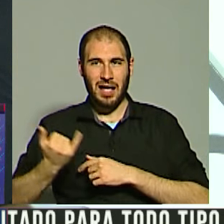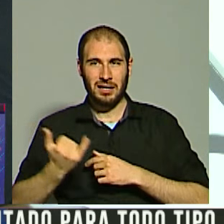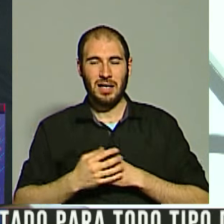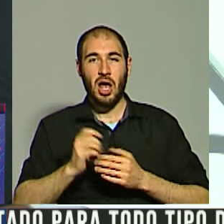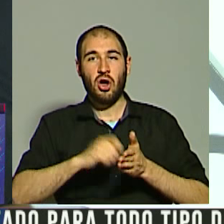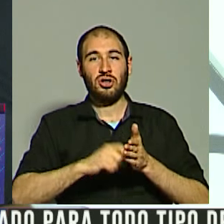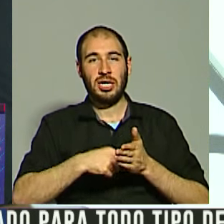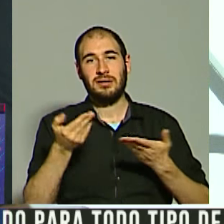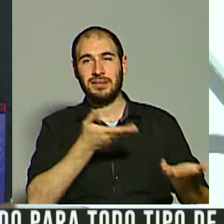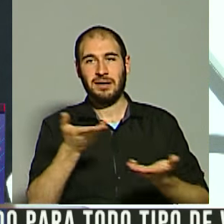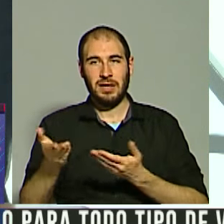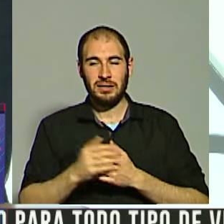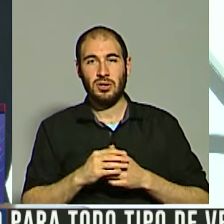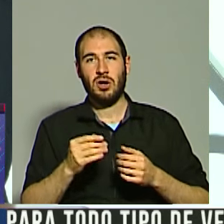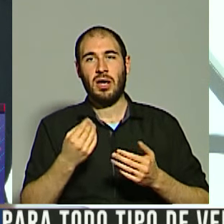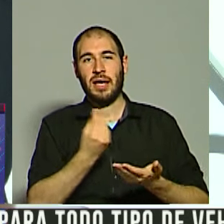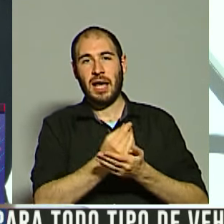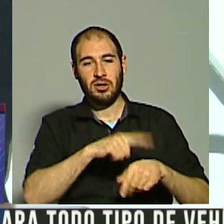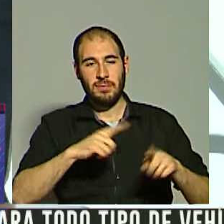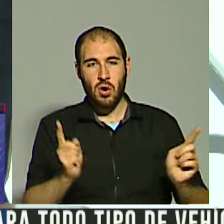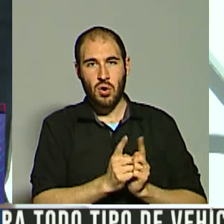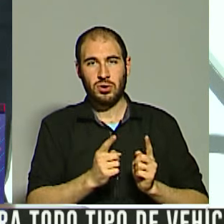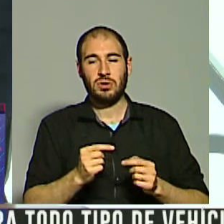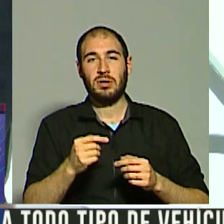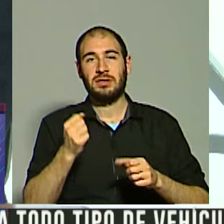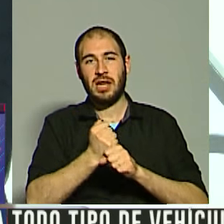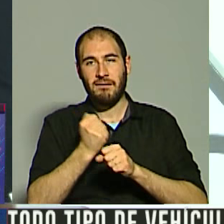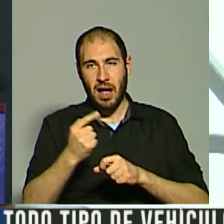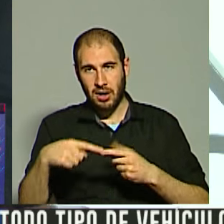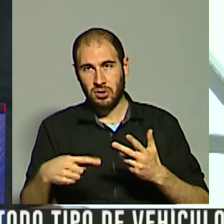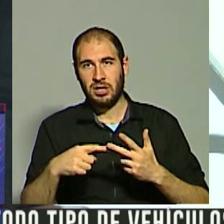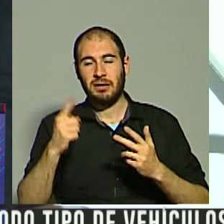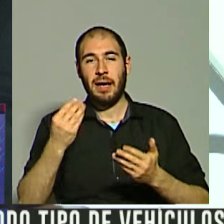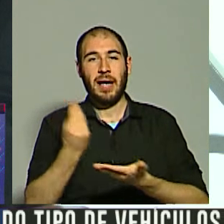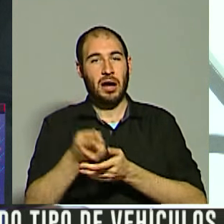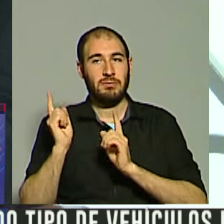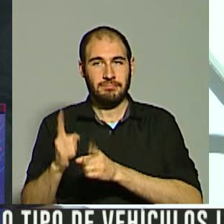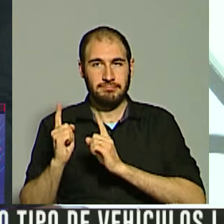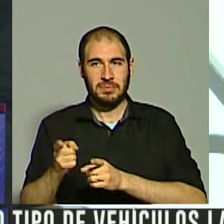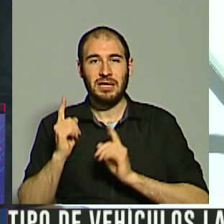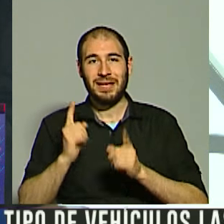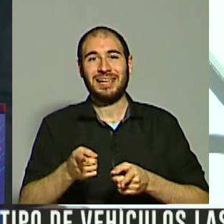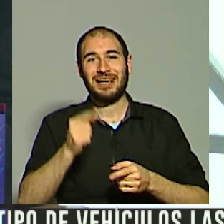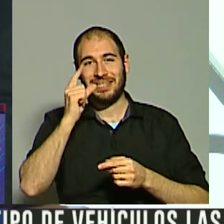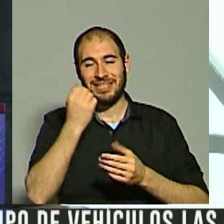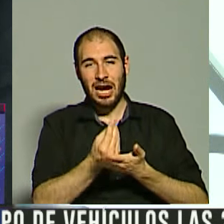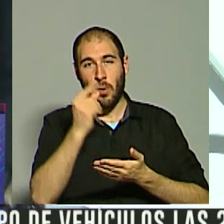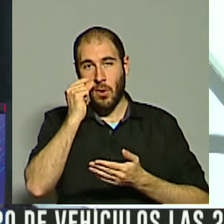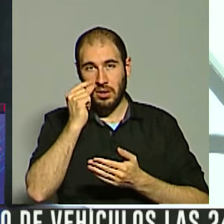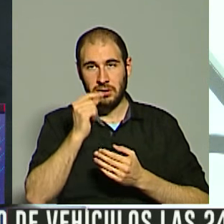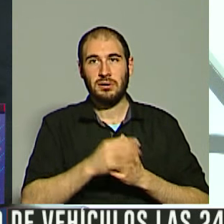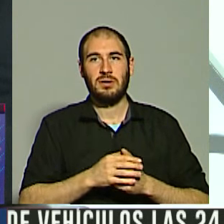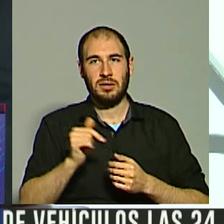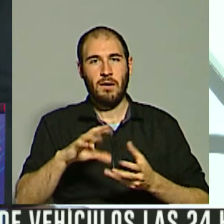los contratos de locación, tienen la planta temporaria, tienen las pasantías y tienen la planta permanente. Además los cargos políticos, con lo cual